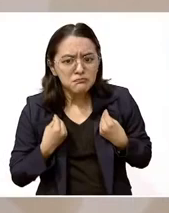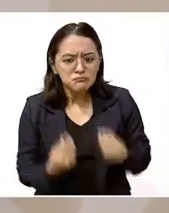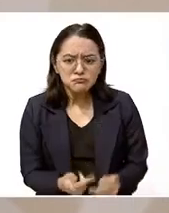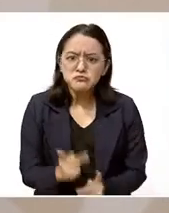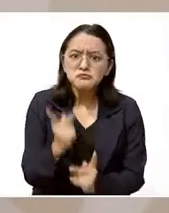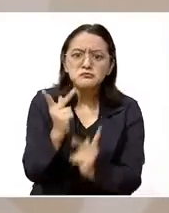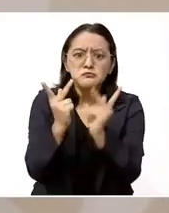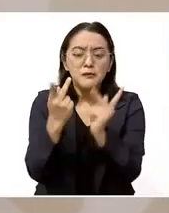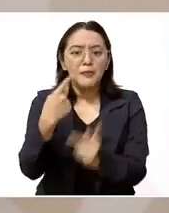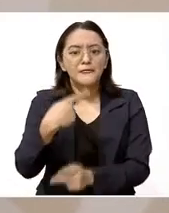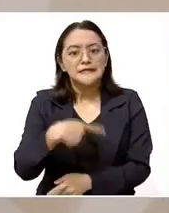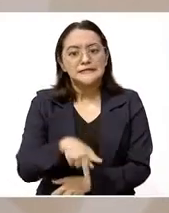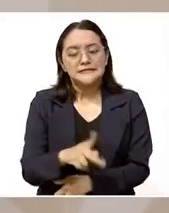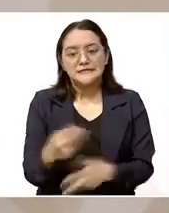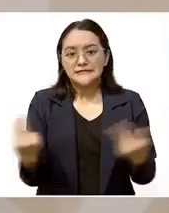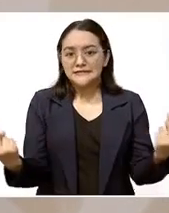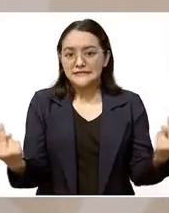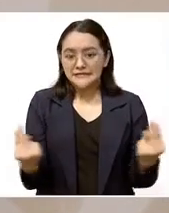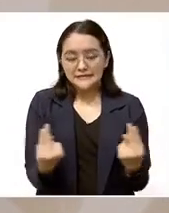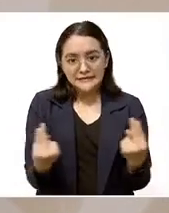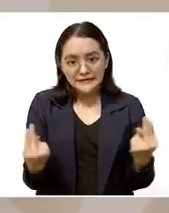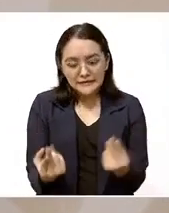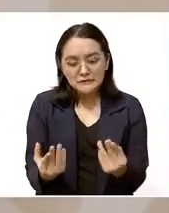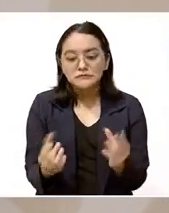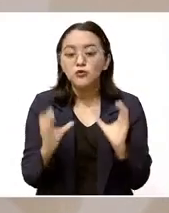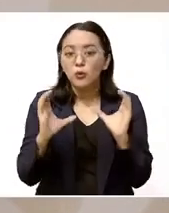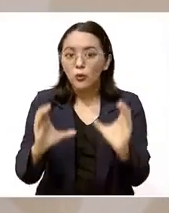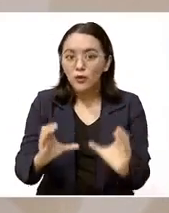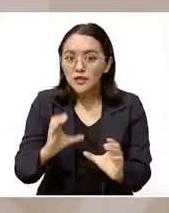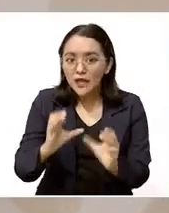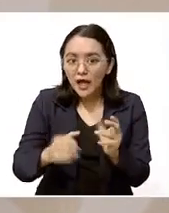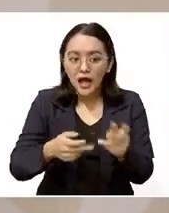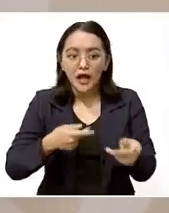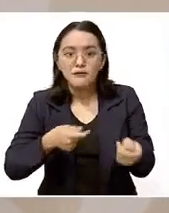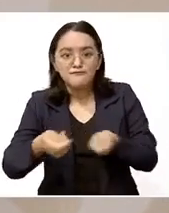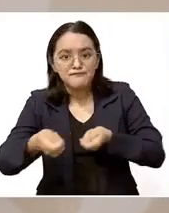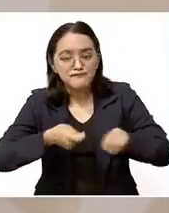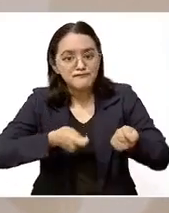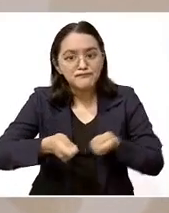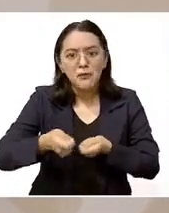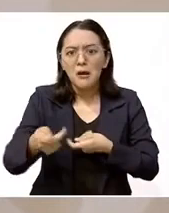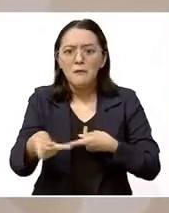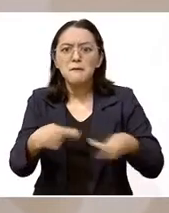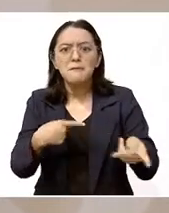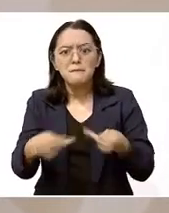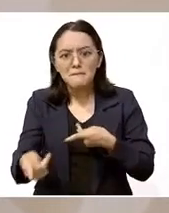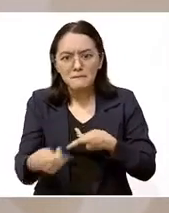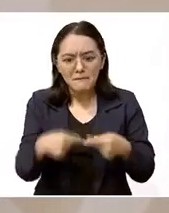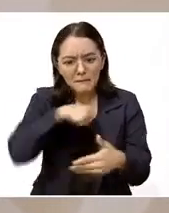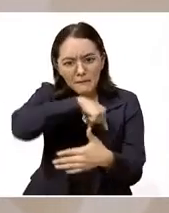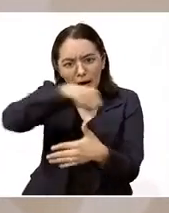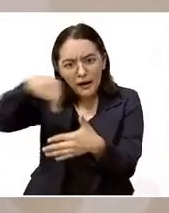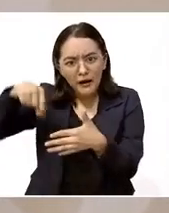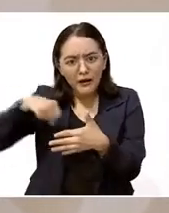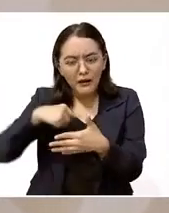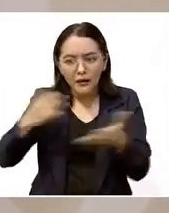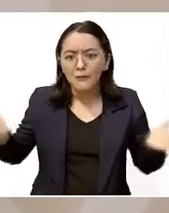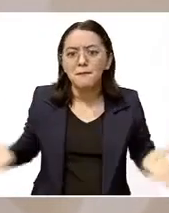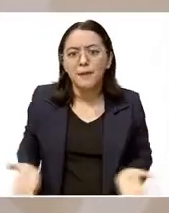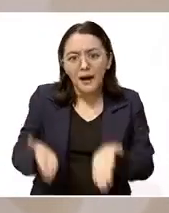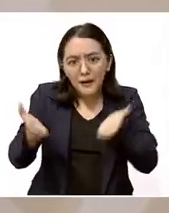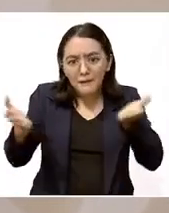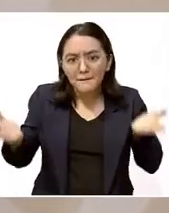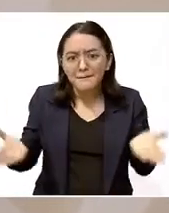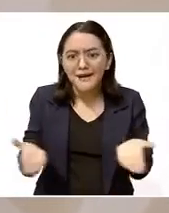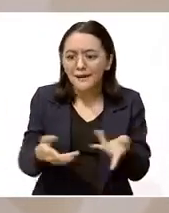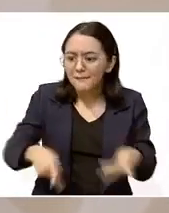hace necesario dirigir la planificación agrícola, incentivar la producción y apoyar